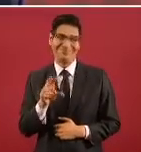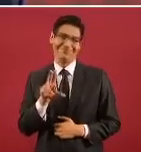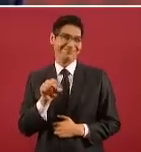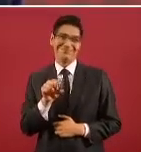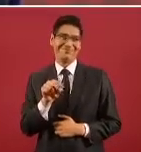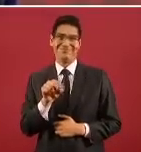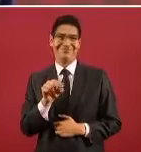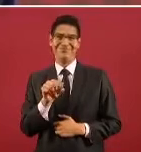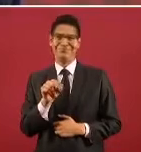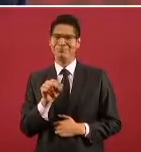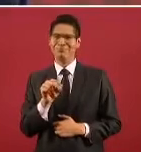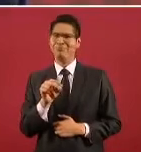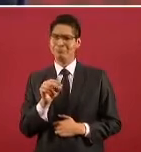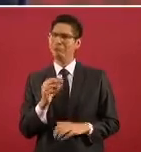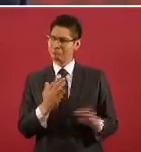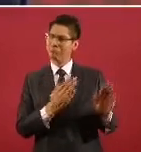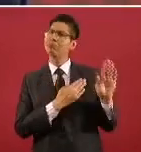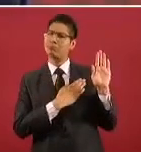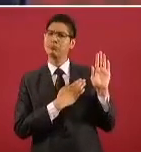se los aseguro,